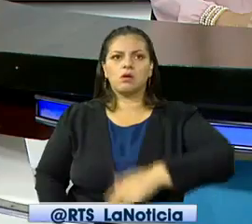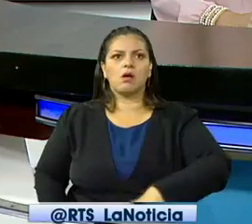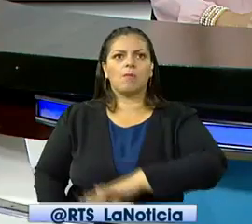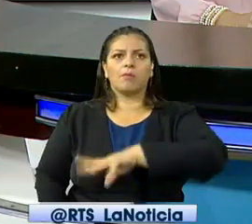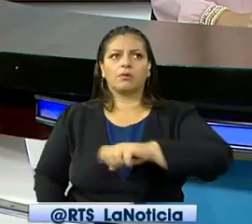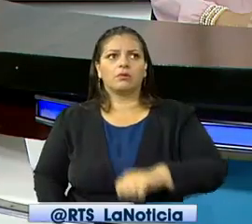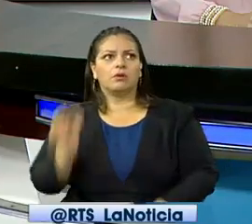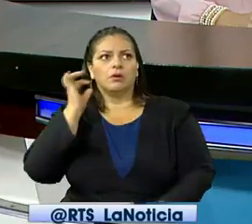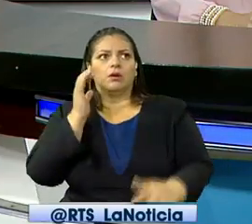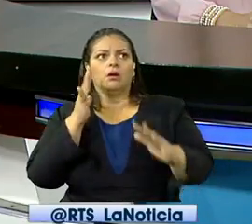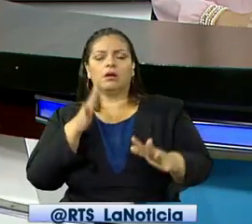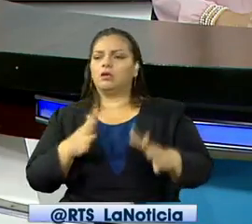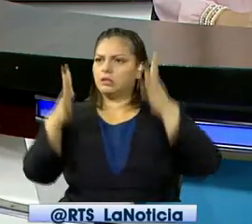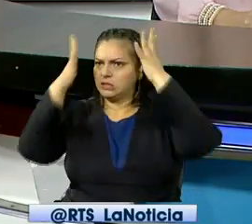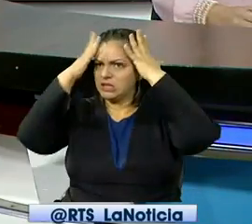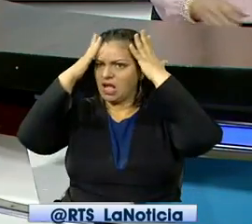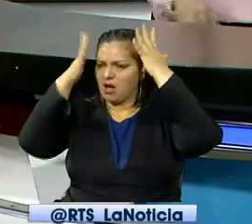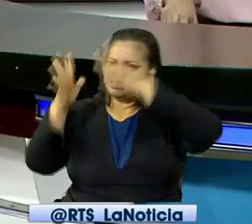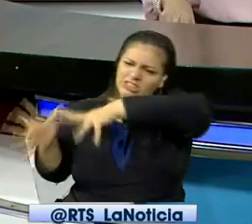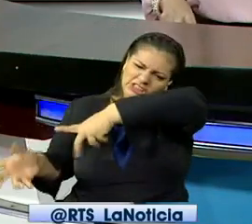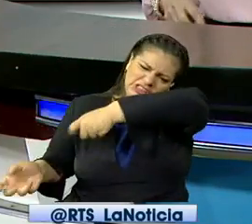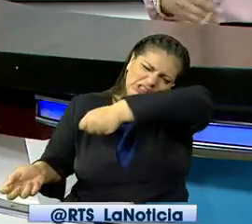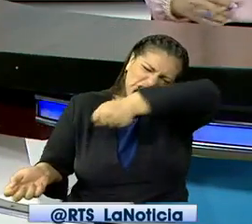participar en este hecho delictivo.